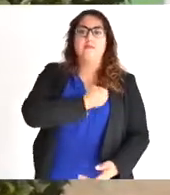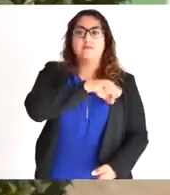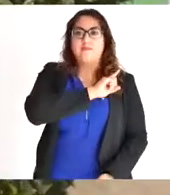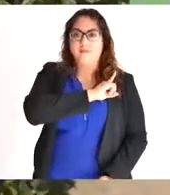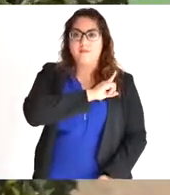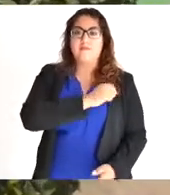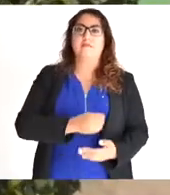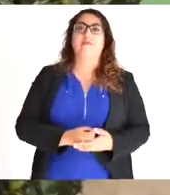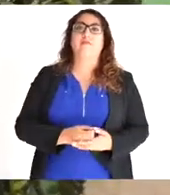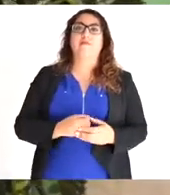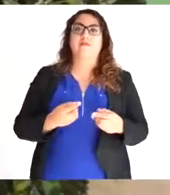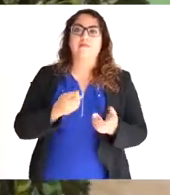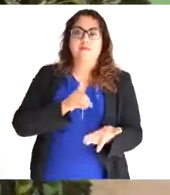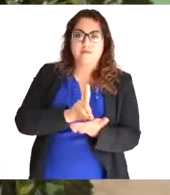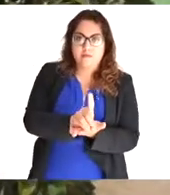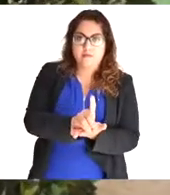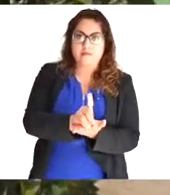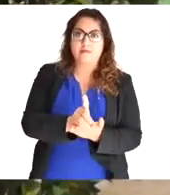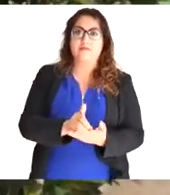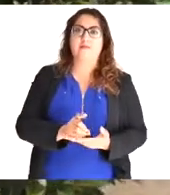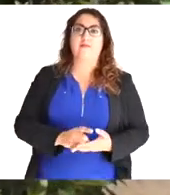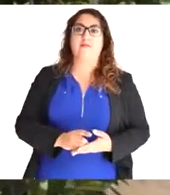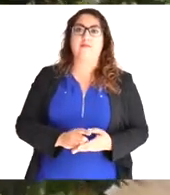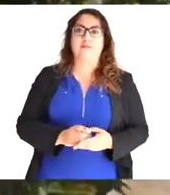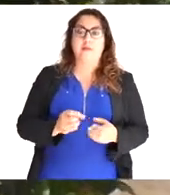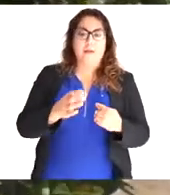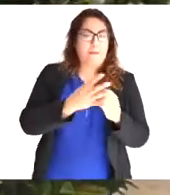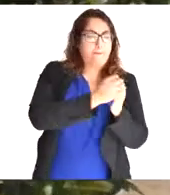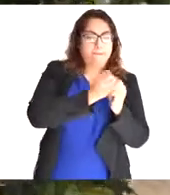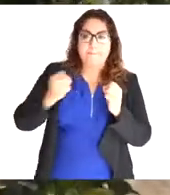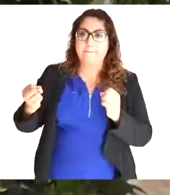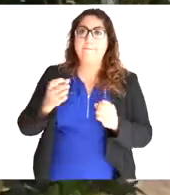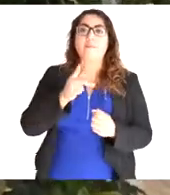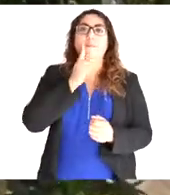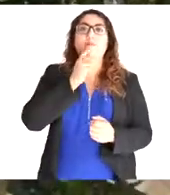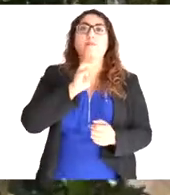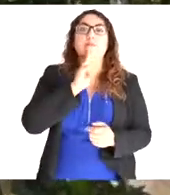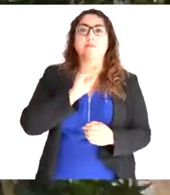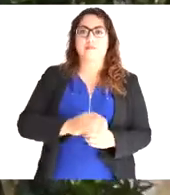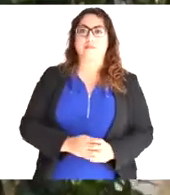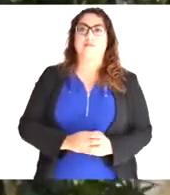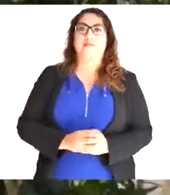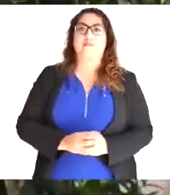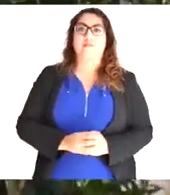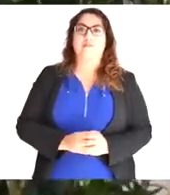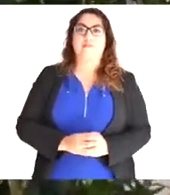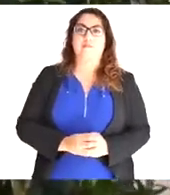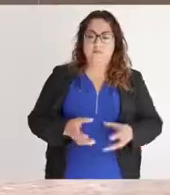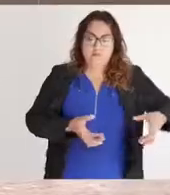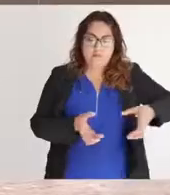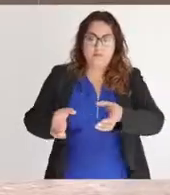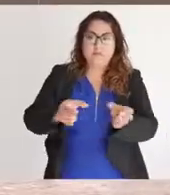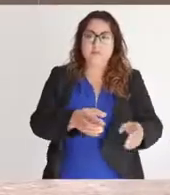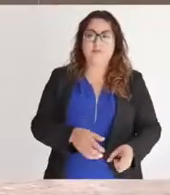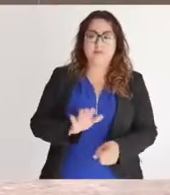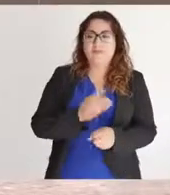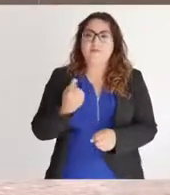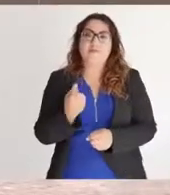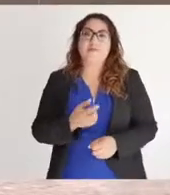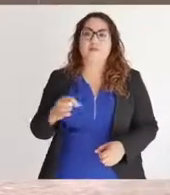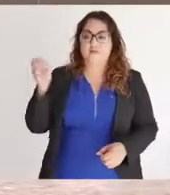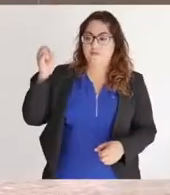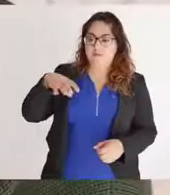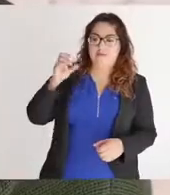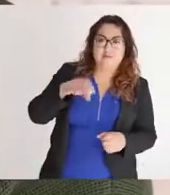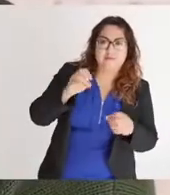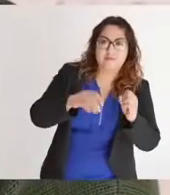educación, el derecho a la salud y el derecho a no ser separado de nuestros padres. Una